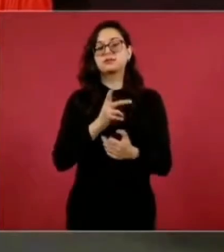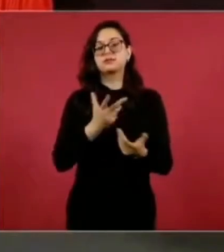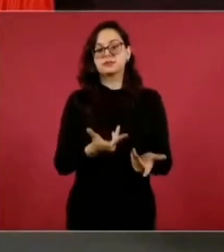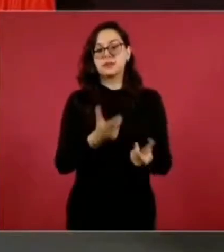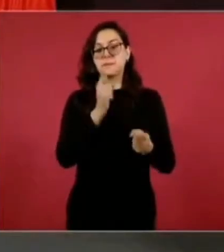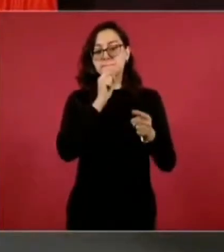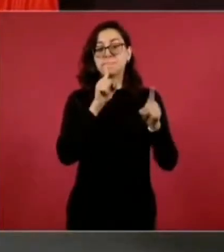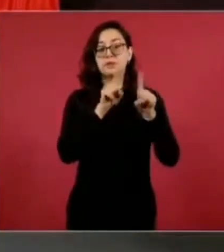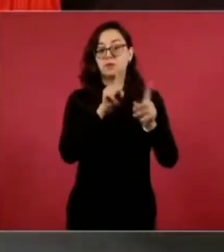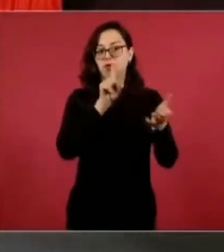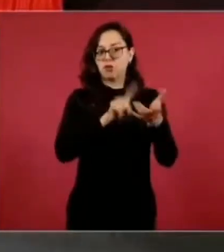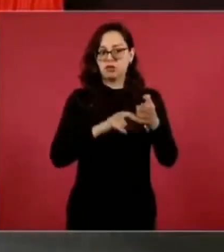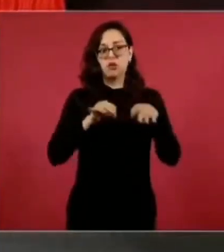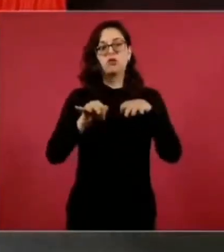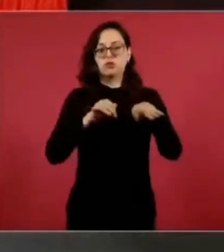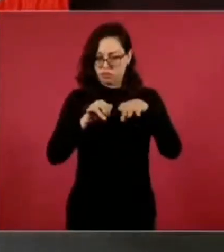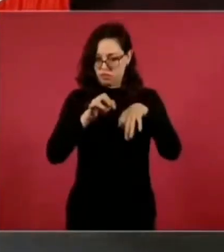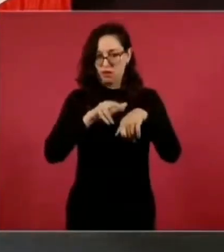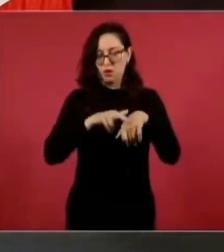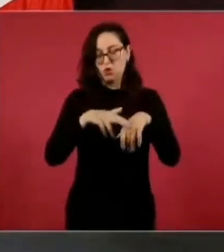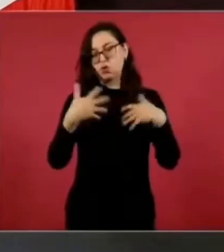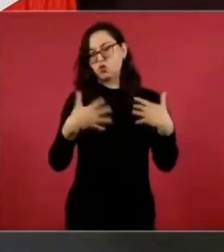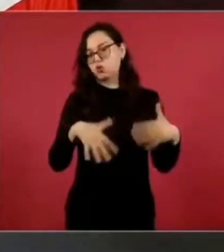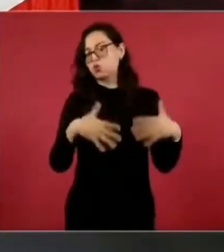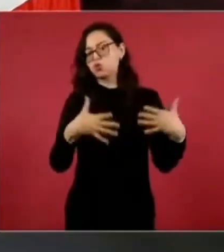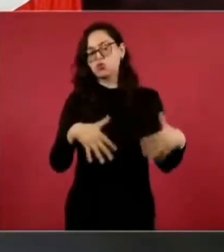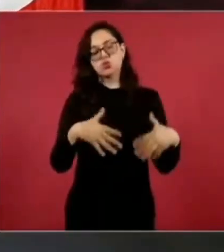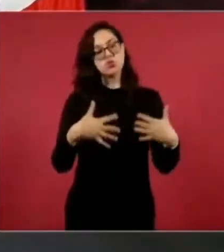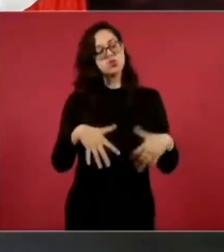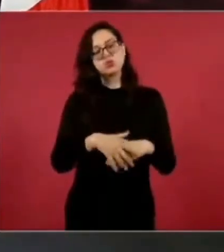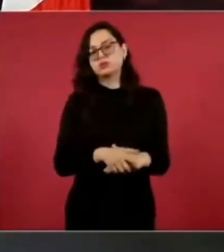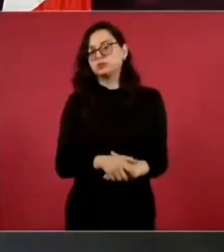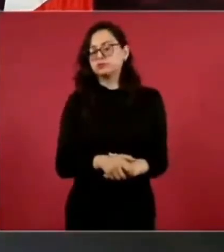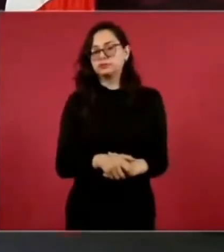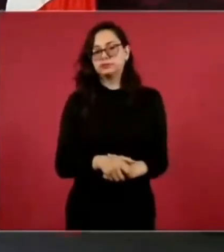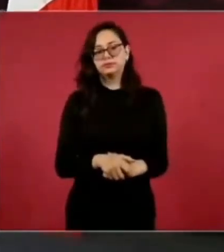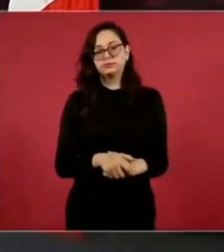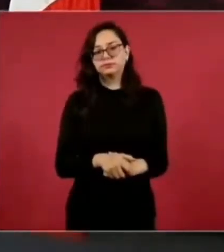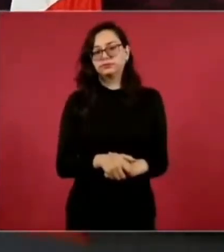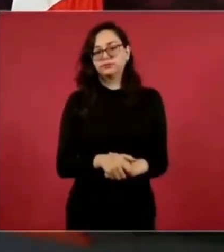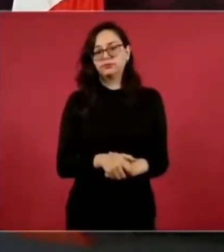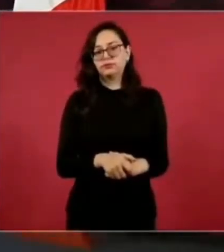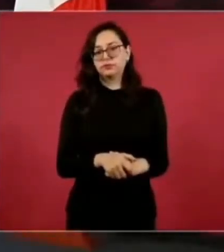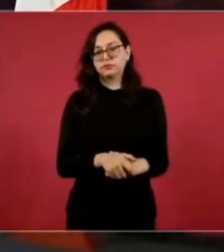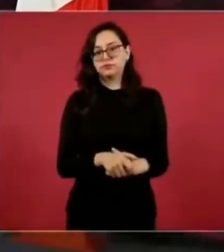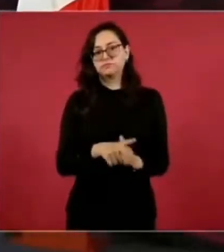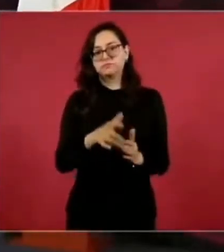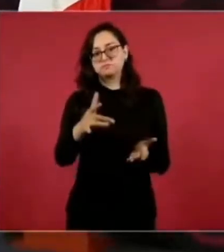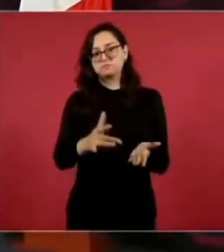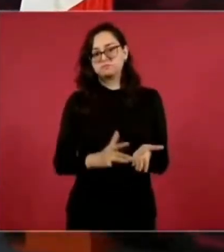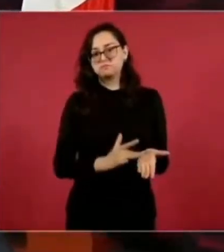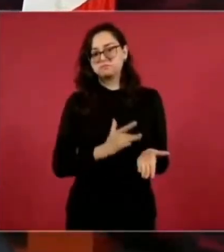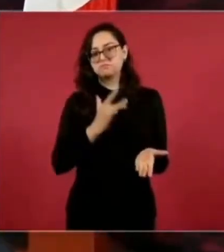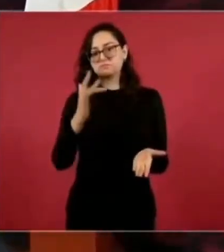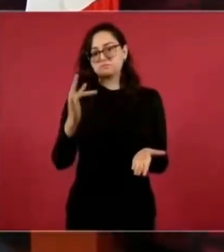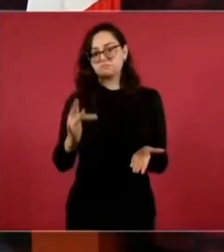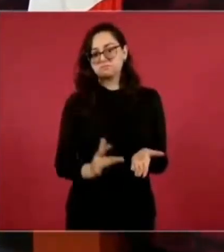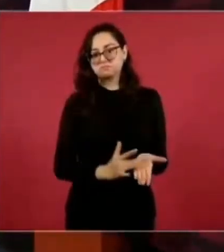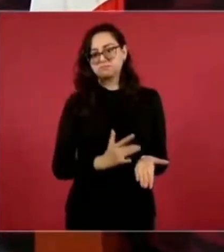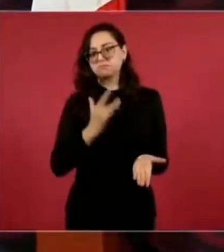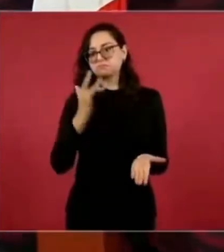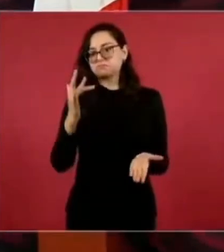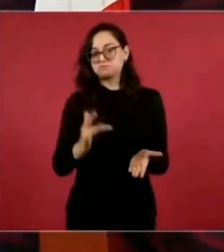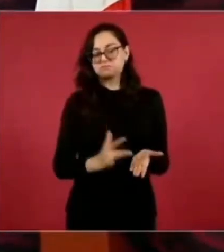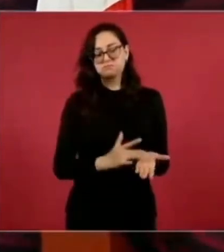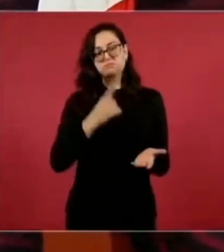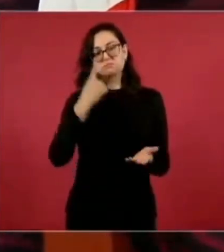a los trabajadores petroleros que nos han apoyado para el rescate